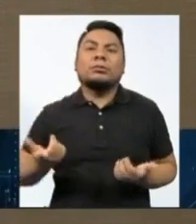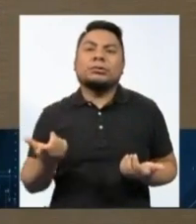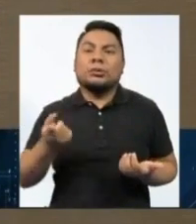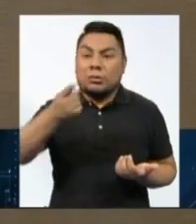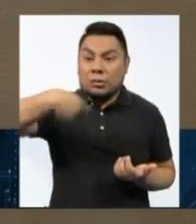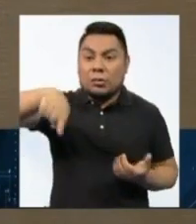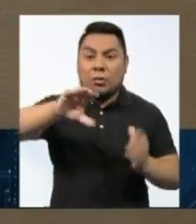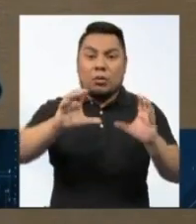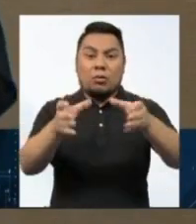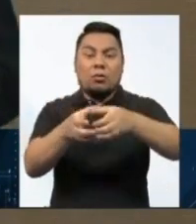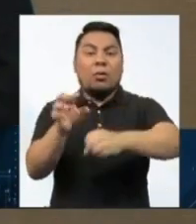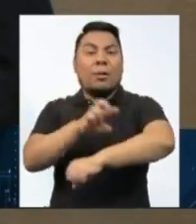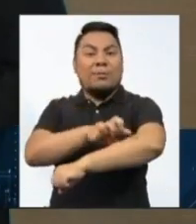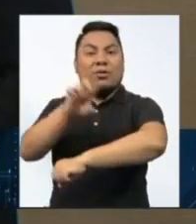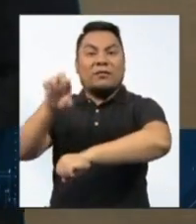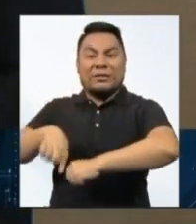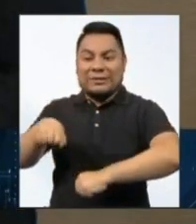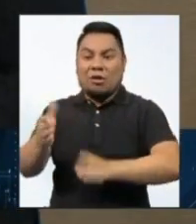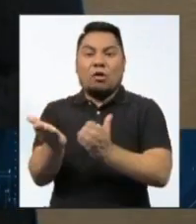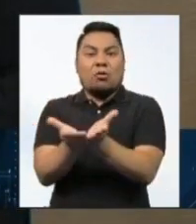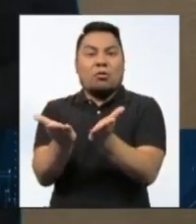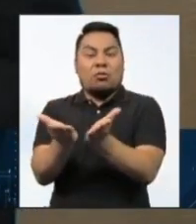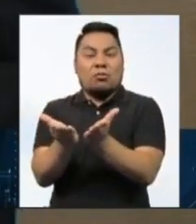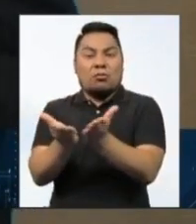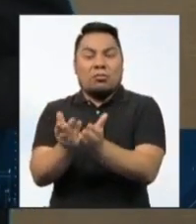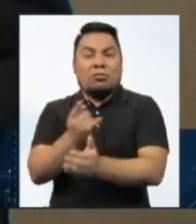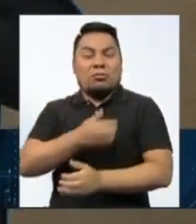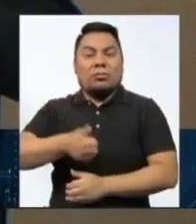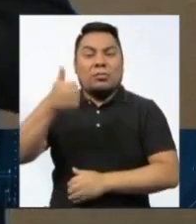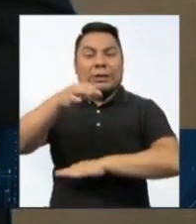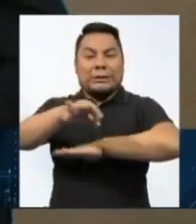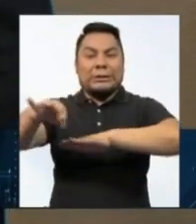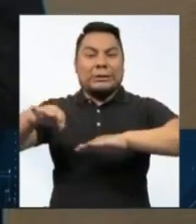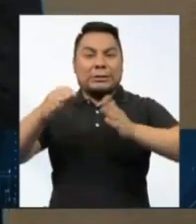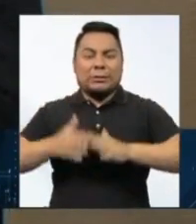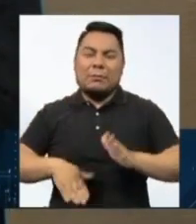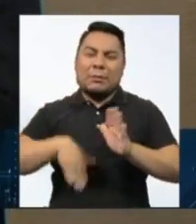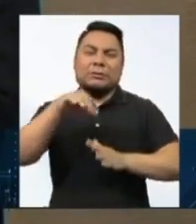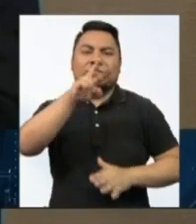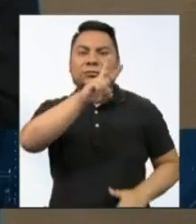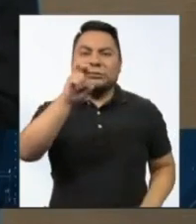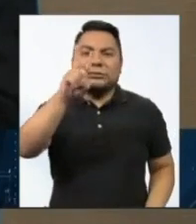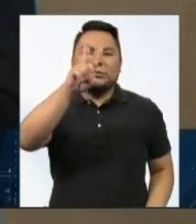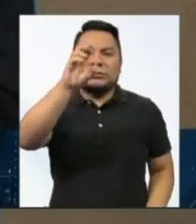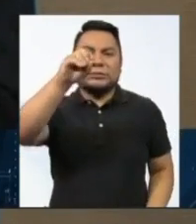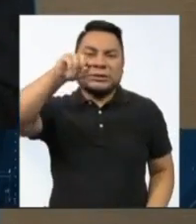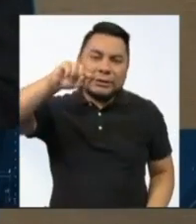profesional como el Colegio de Ingenieros, con más de 220 mil